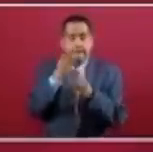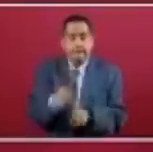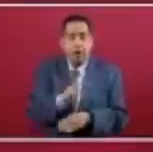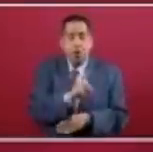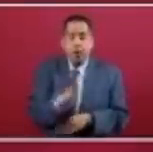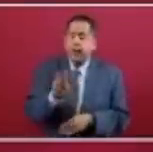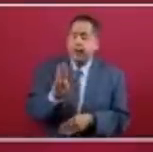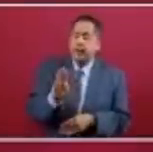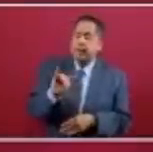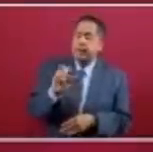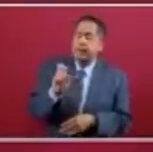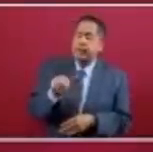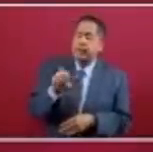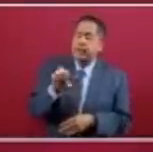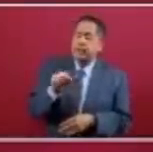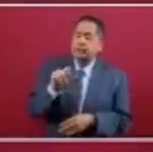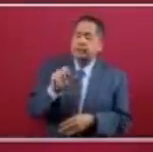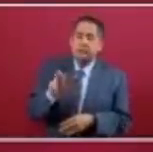Bienestar,